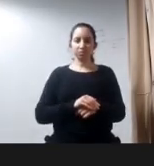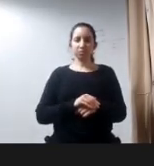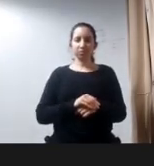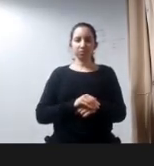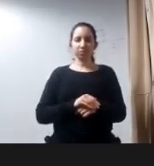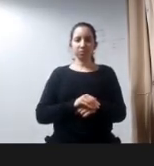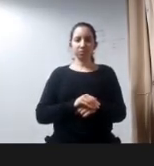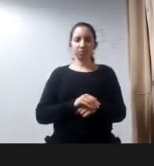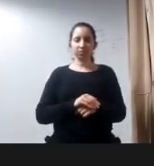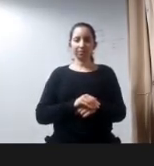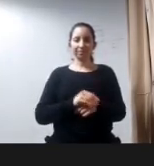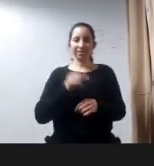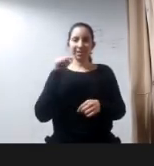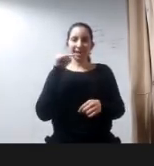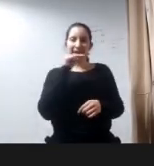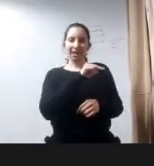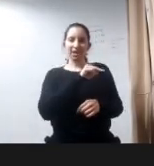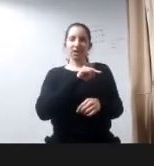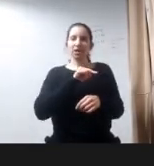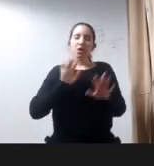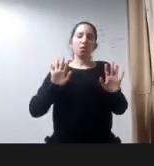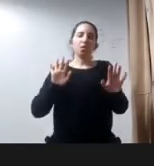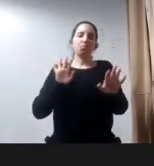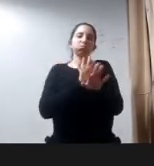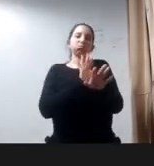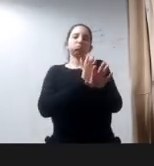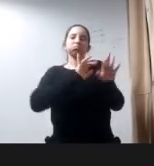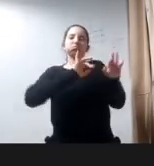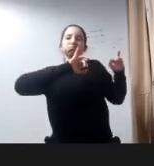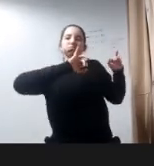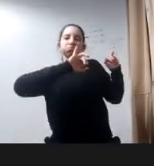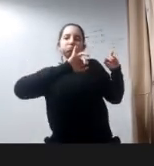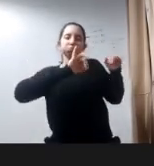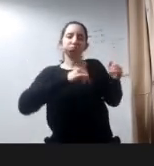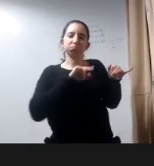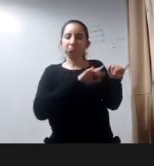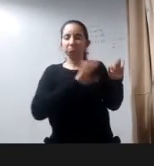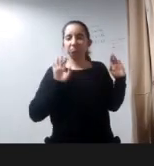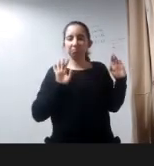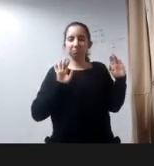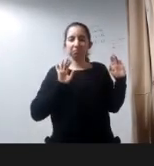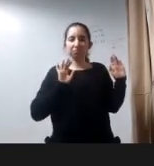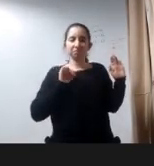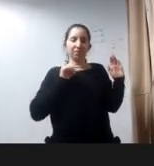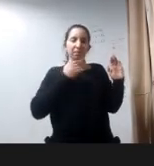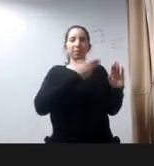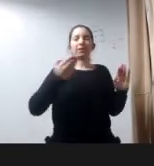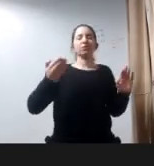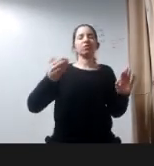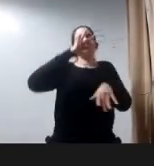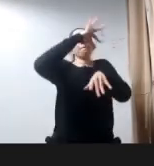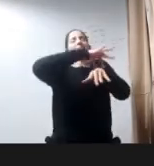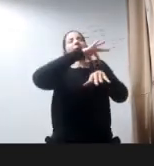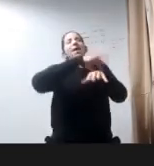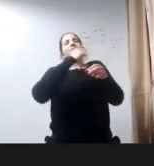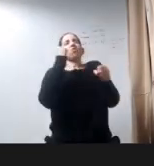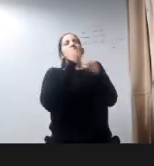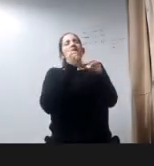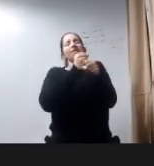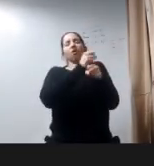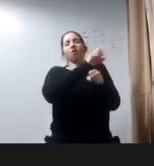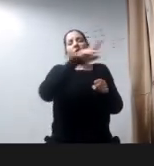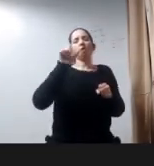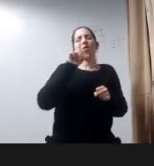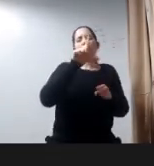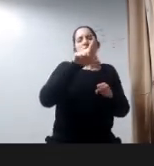Y medio que no se cuestionaba eso. Porque, bueno, ¿quién cuestiona el rol tan heroico de profesionales de la